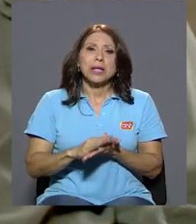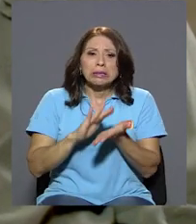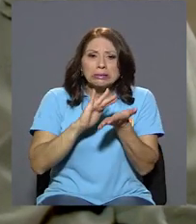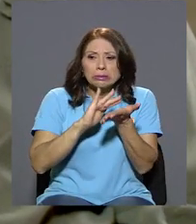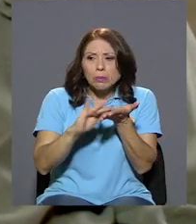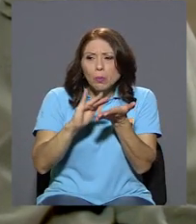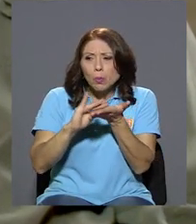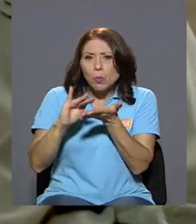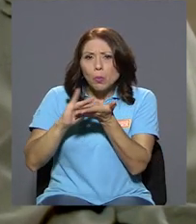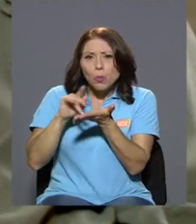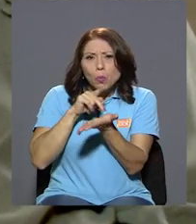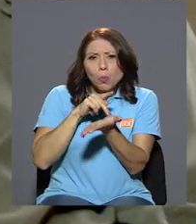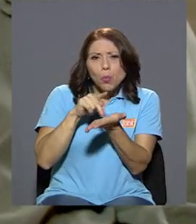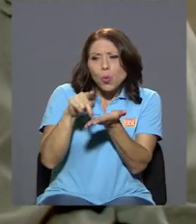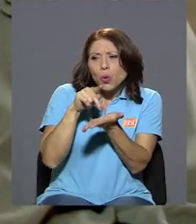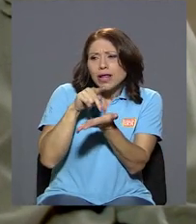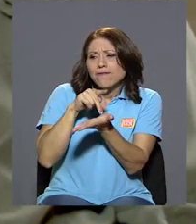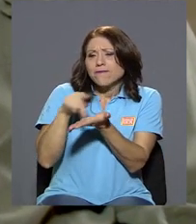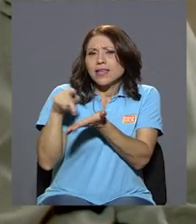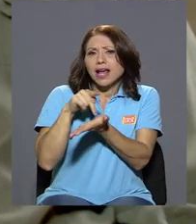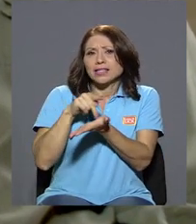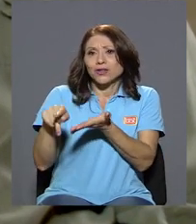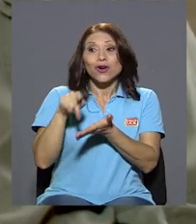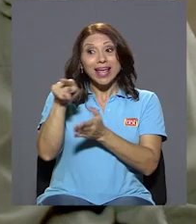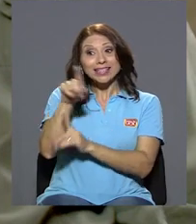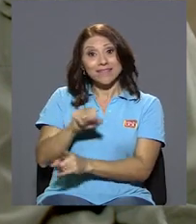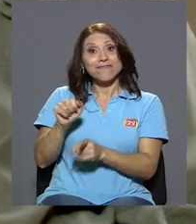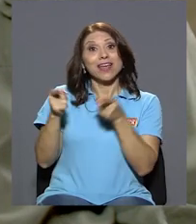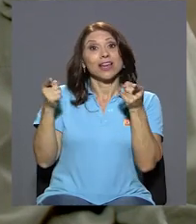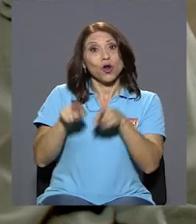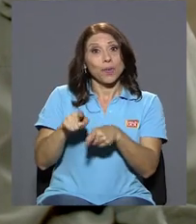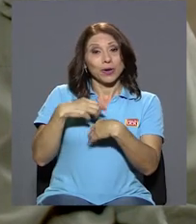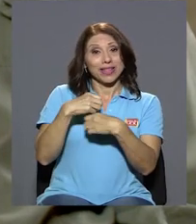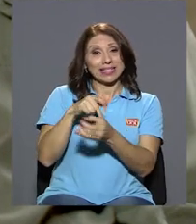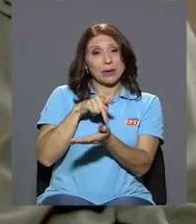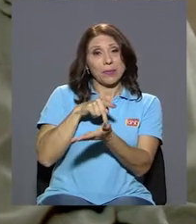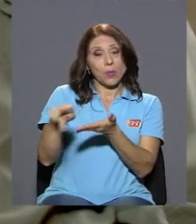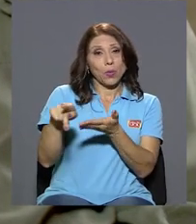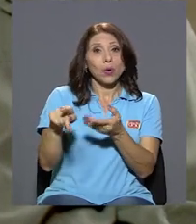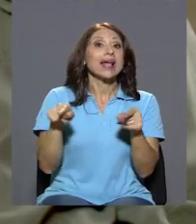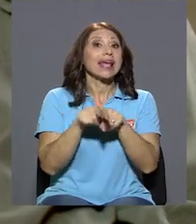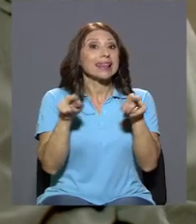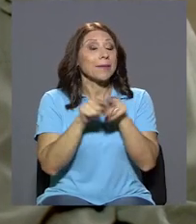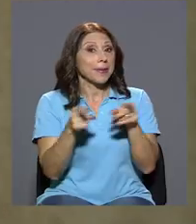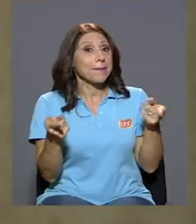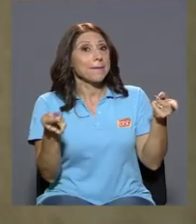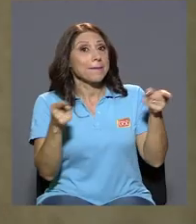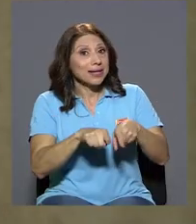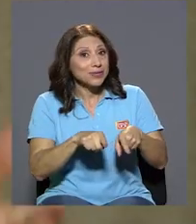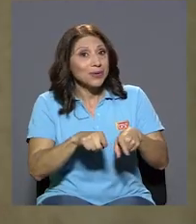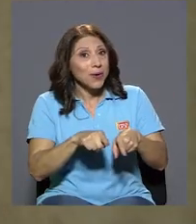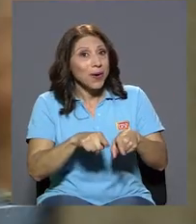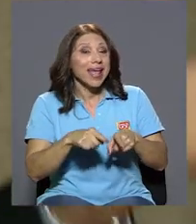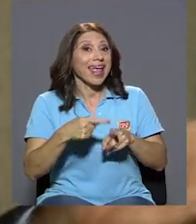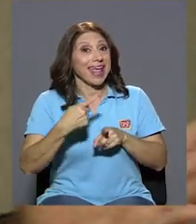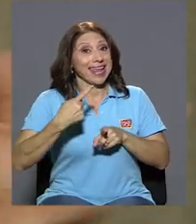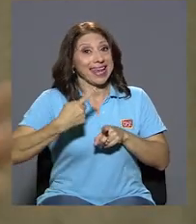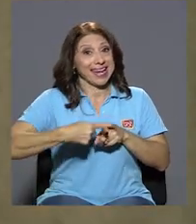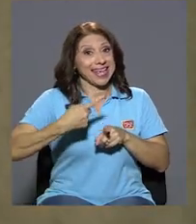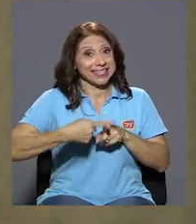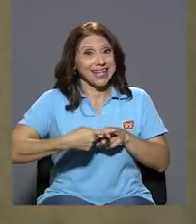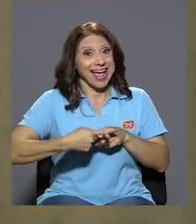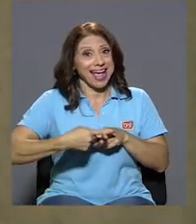purificación ese fenómeno de purificación que también por ejemplo se dio en grecia en la grecia